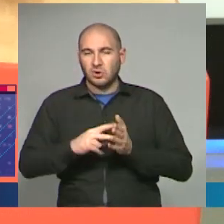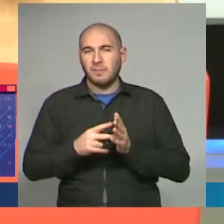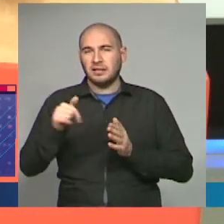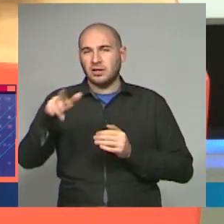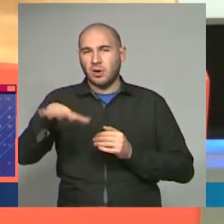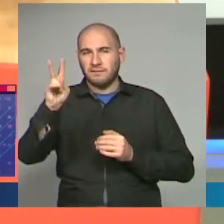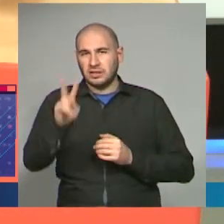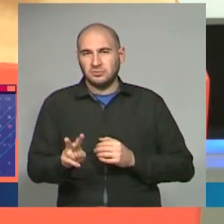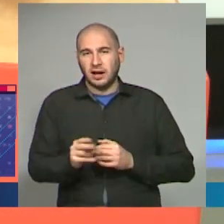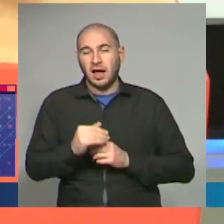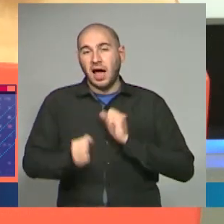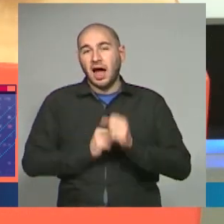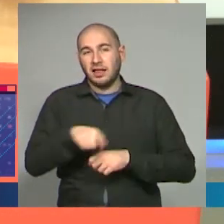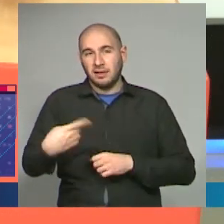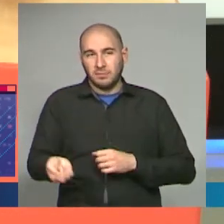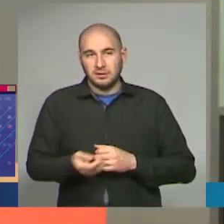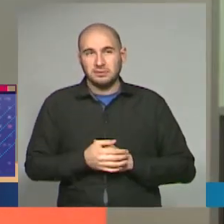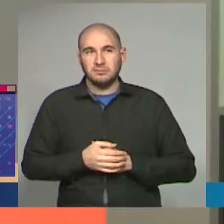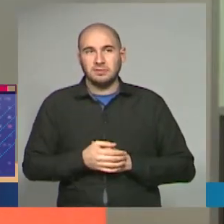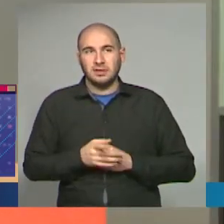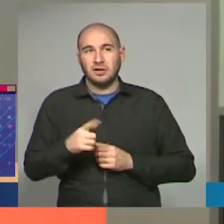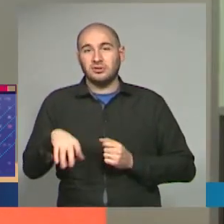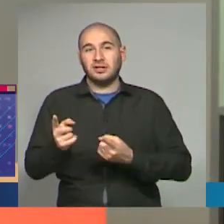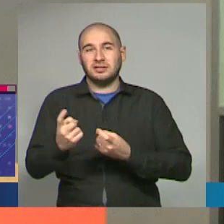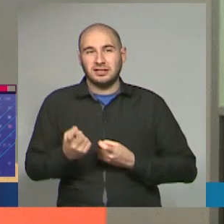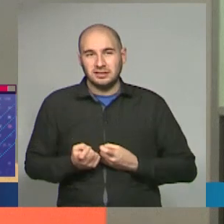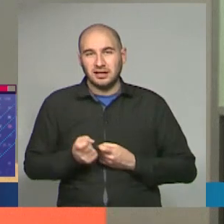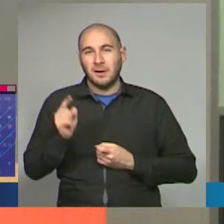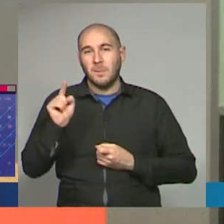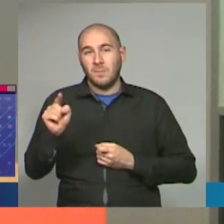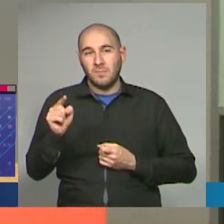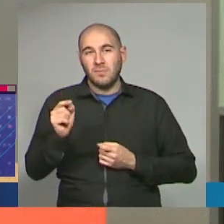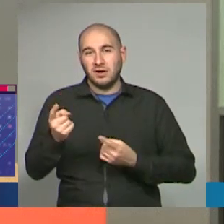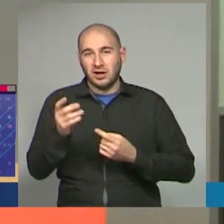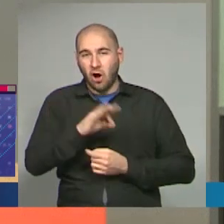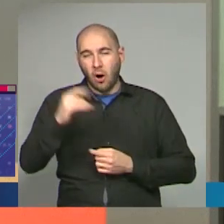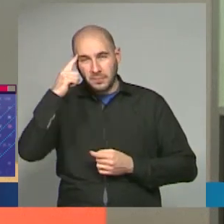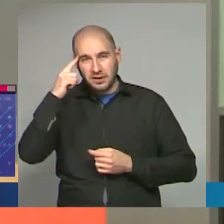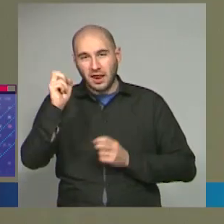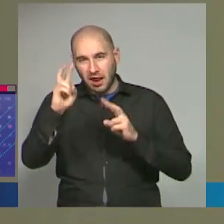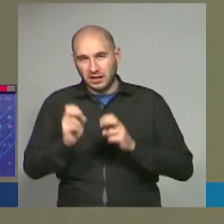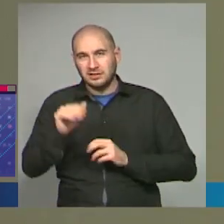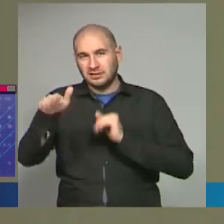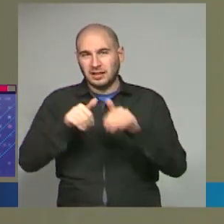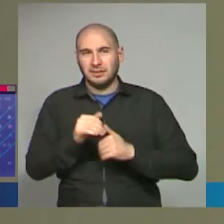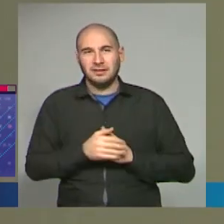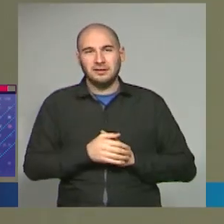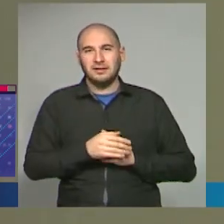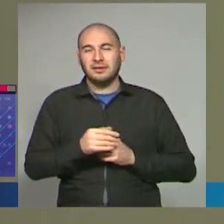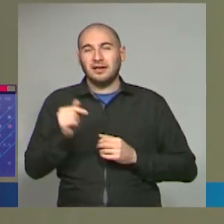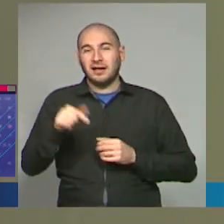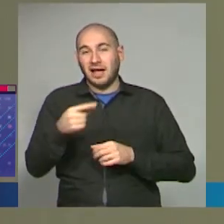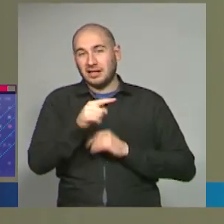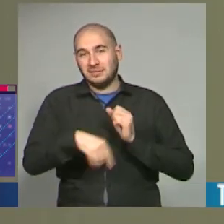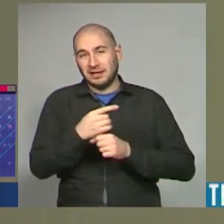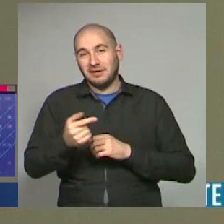se vive en Venezuela, y será hasta cualquier momento. Cuando requiramos de tu opinión y de tu análisis, te vamos a llamar. No vamos a decir hasta la